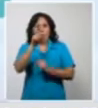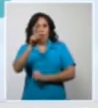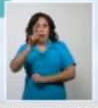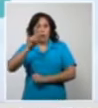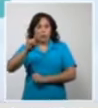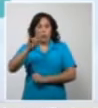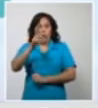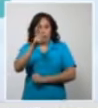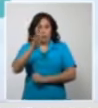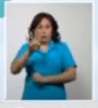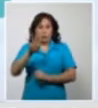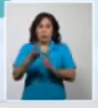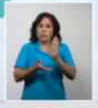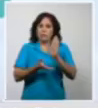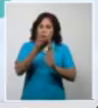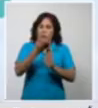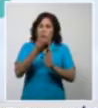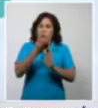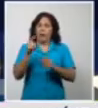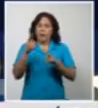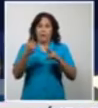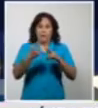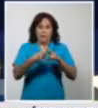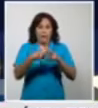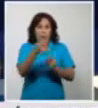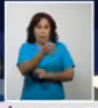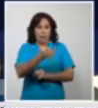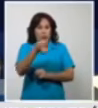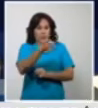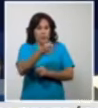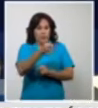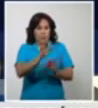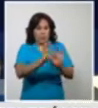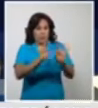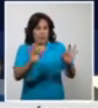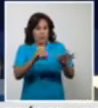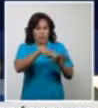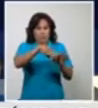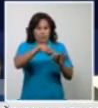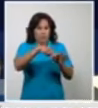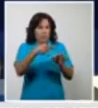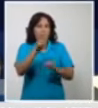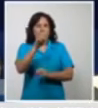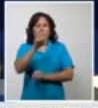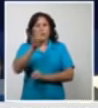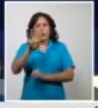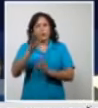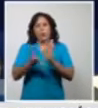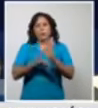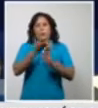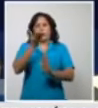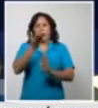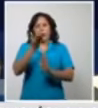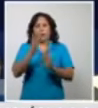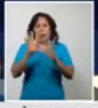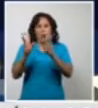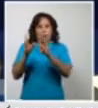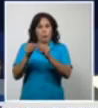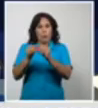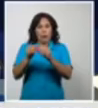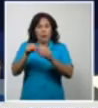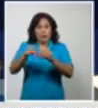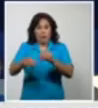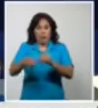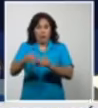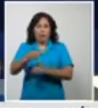14 y el municipio especial Isla de la Juventud con 24 altas acumuladas hasta el día